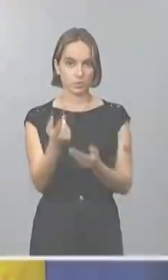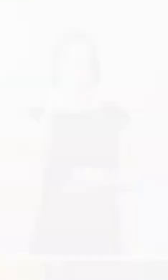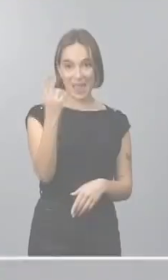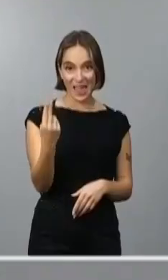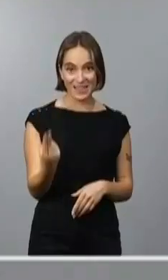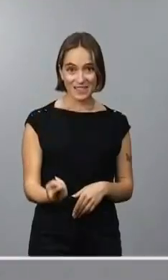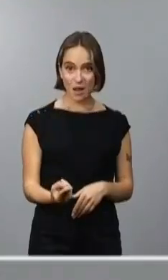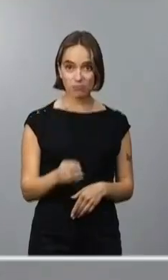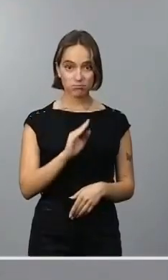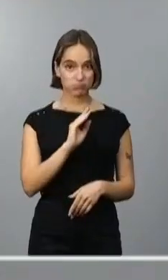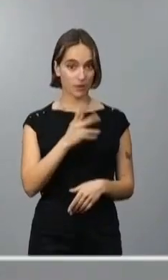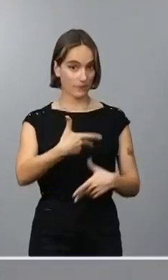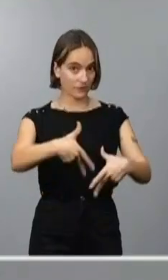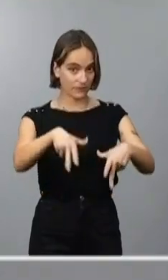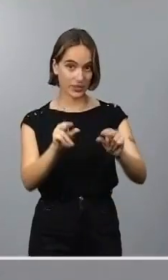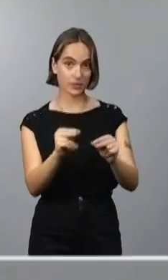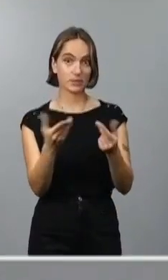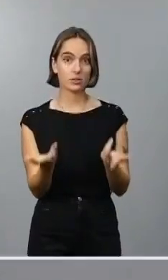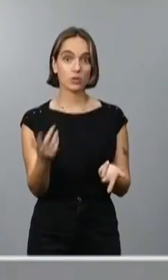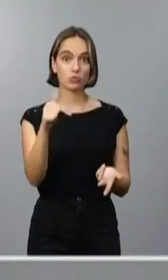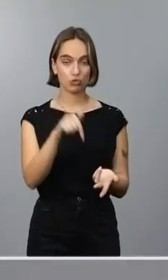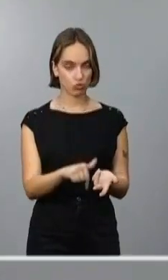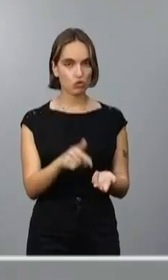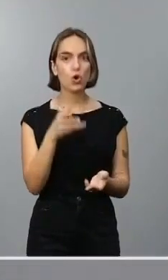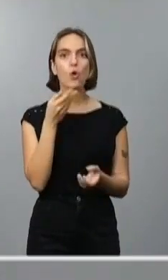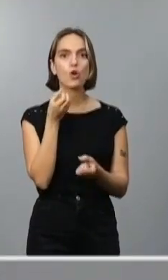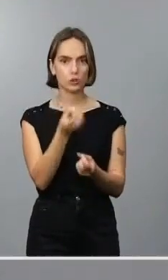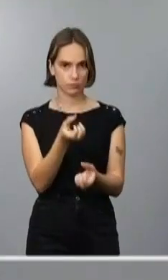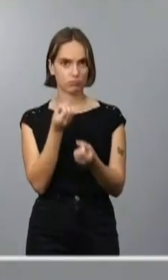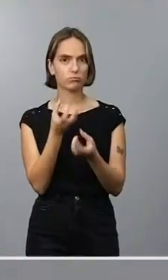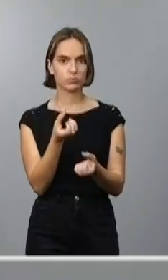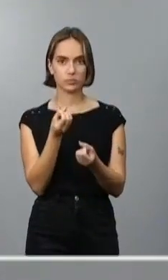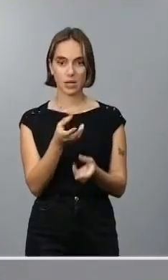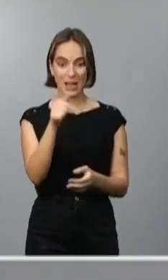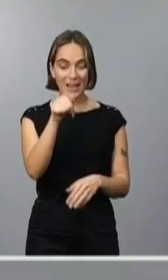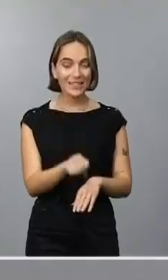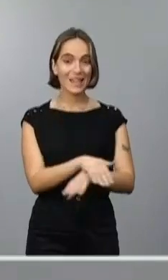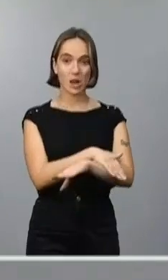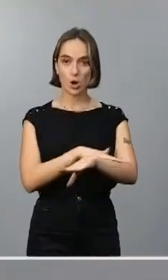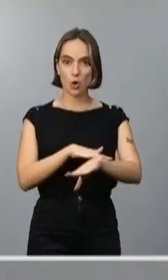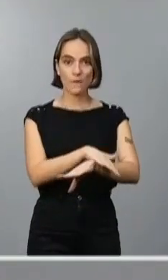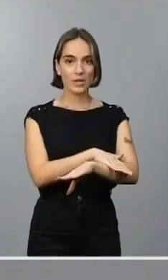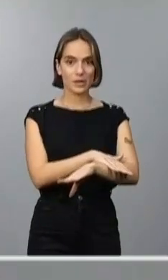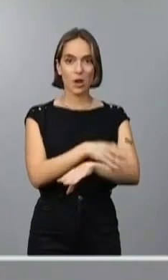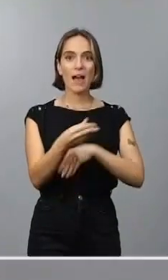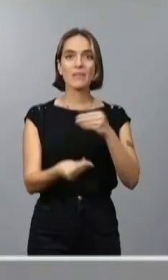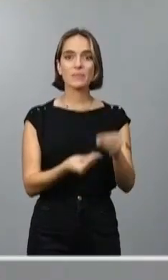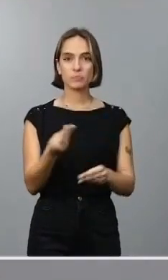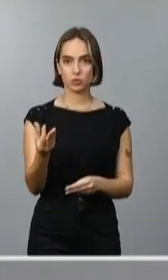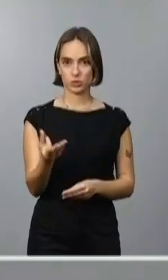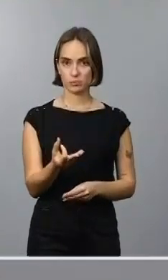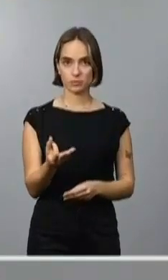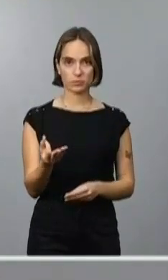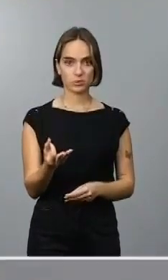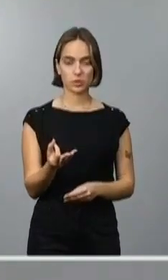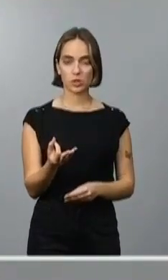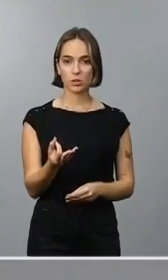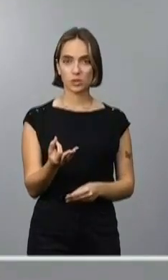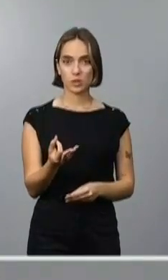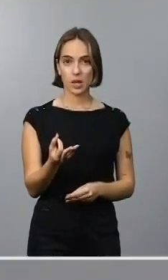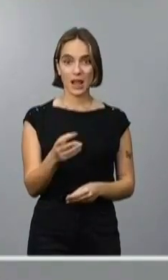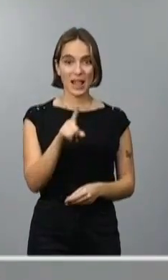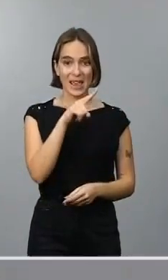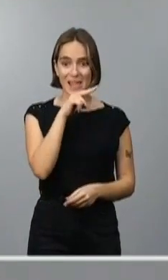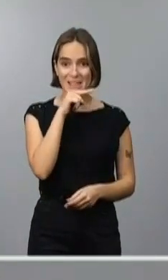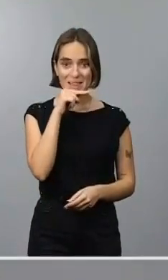y lo que sí les puedo decir es que desde el gobierno lo que no vamos a hacer nunca es instrumentalizar el dolor